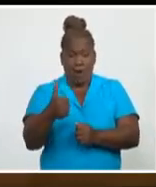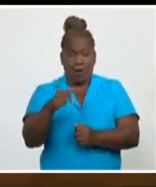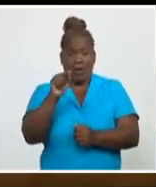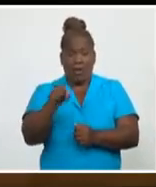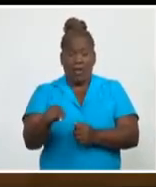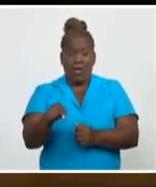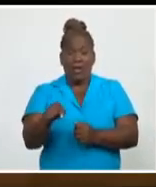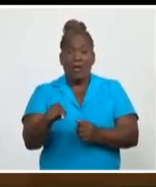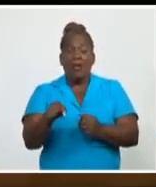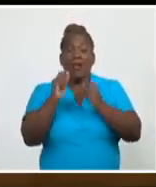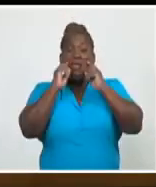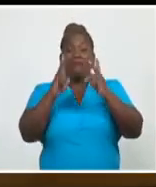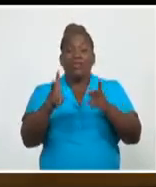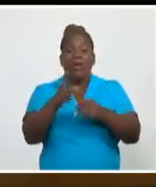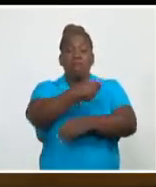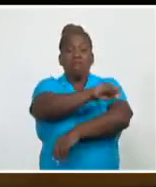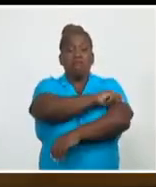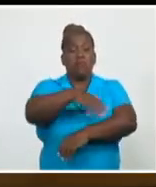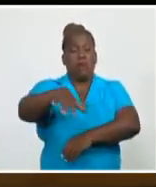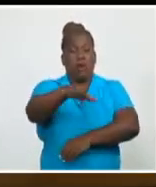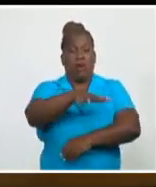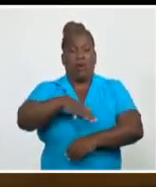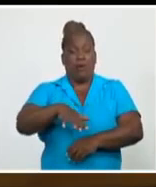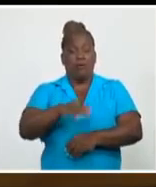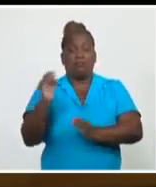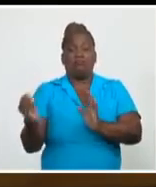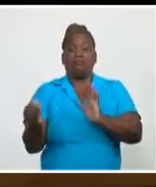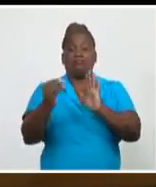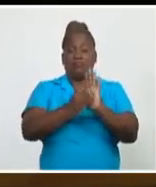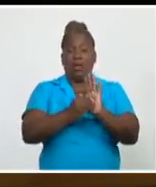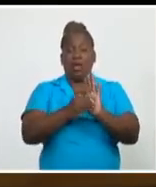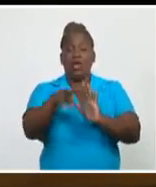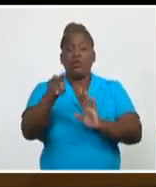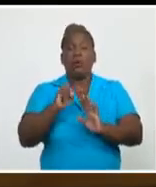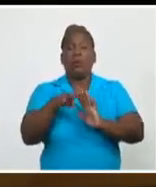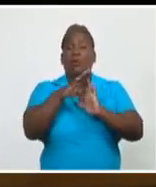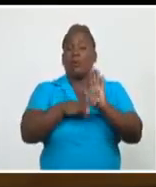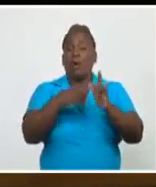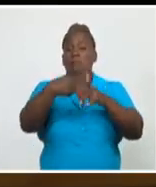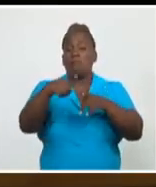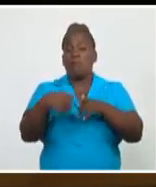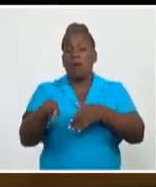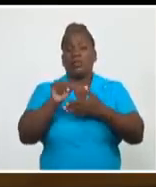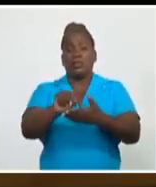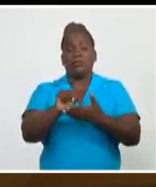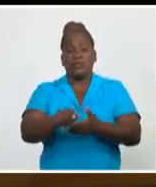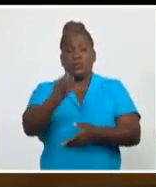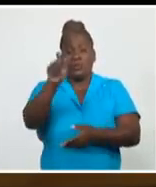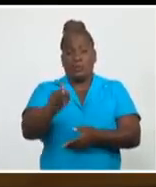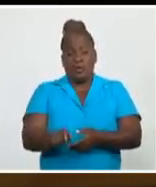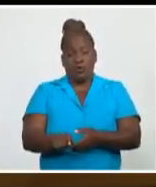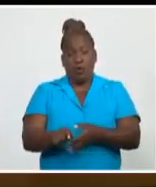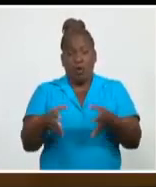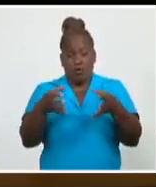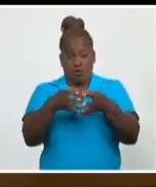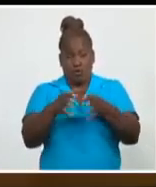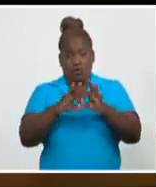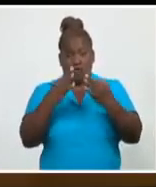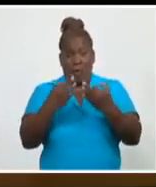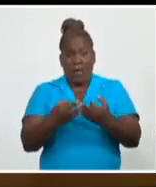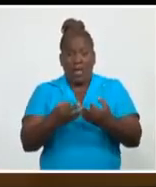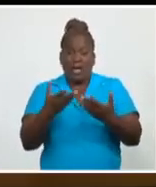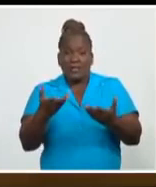población e implementar nuevos programas y servicios sociales dirigidos a las personas y núcleos familiares